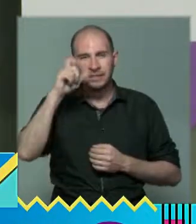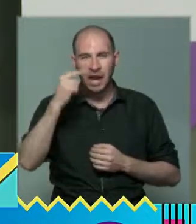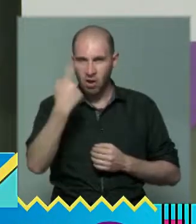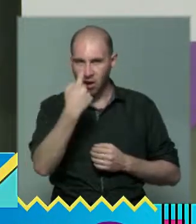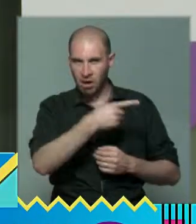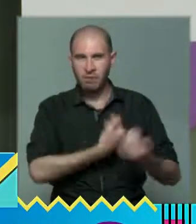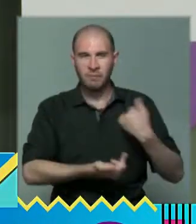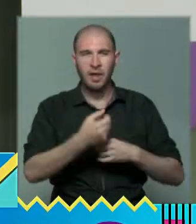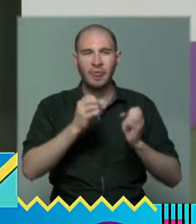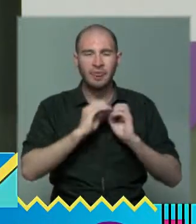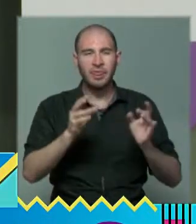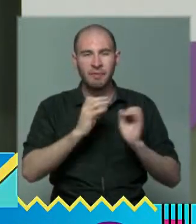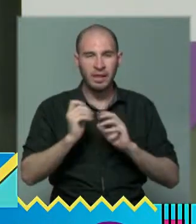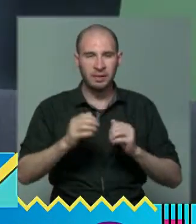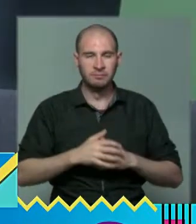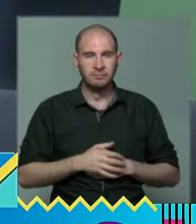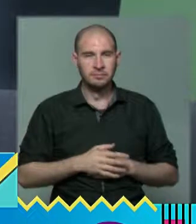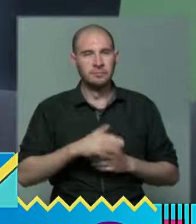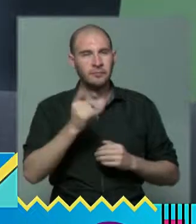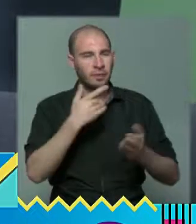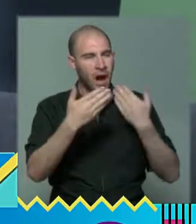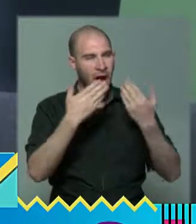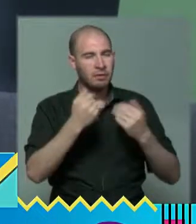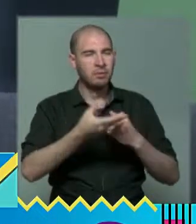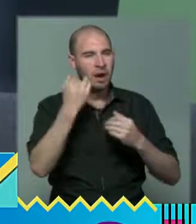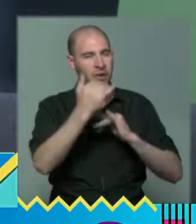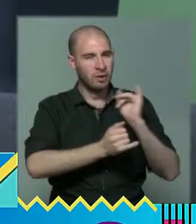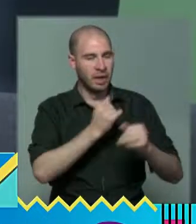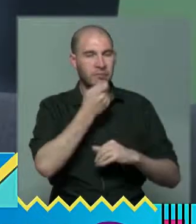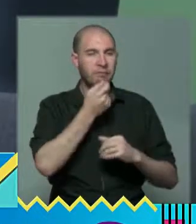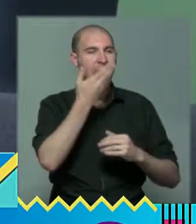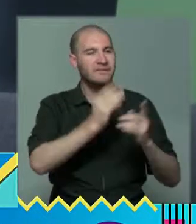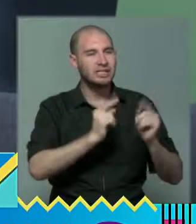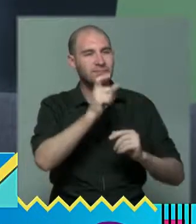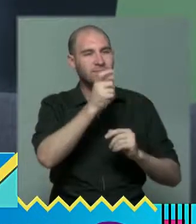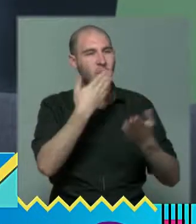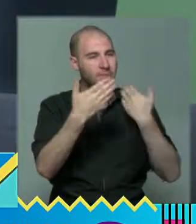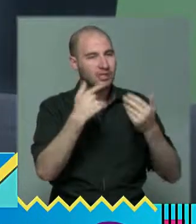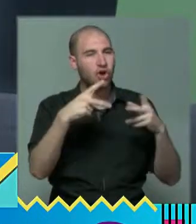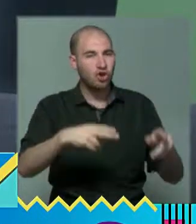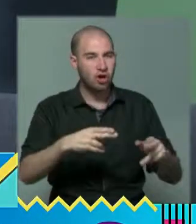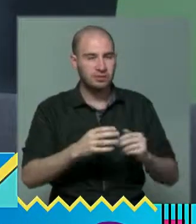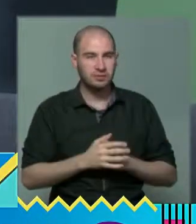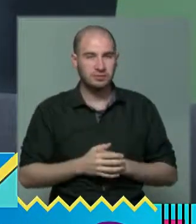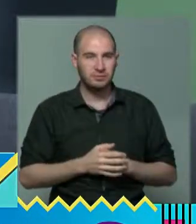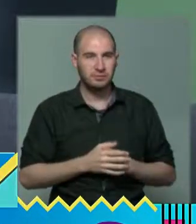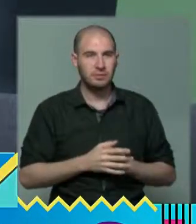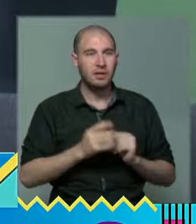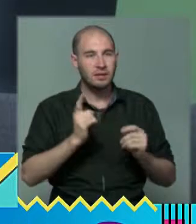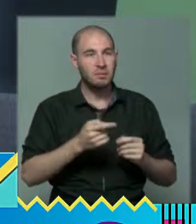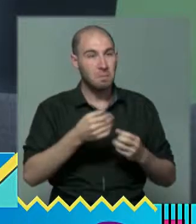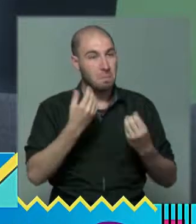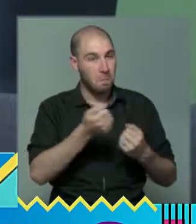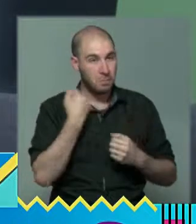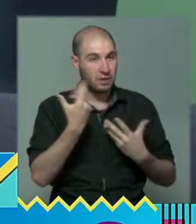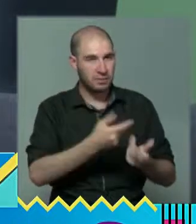que él inicie este debate del tercer bloque. Sí, porque veníamos hablando y muchas veces lo mencionamos de que por ahí las conversaciones que se dan en los cortes suelen ser también muy